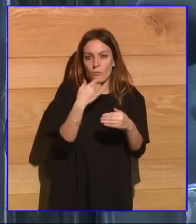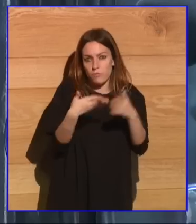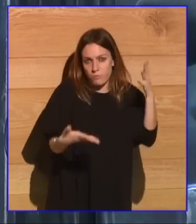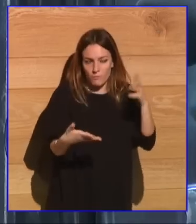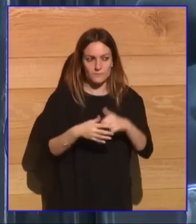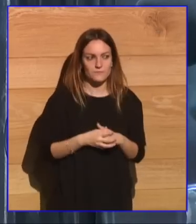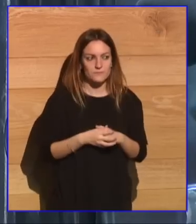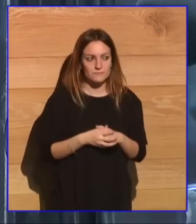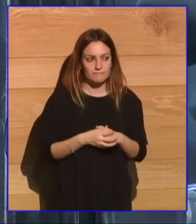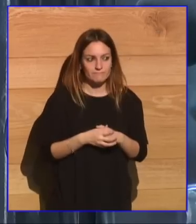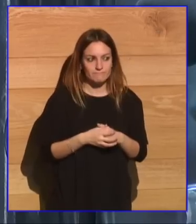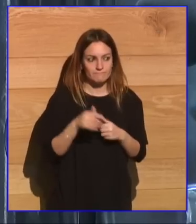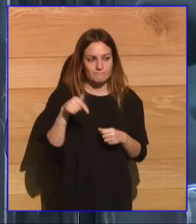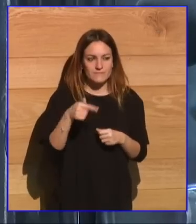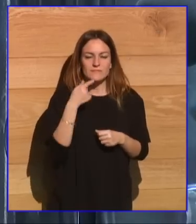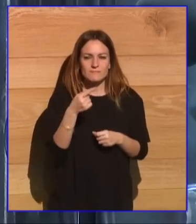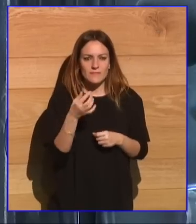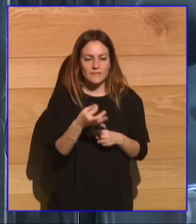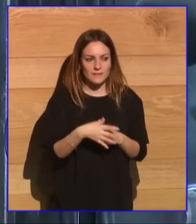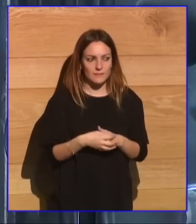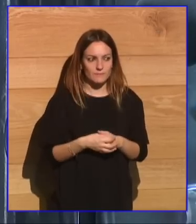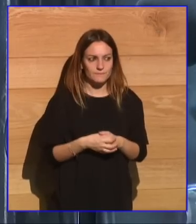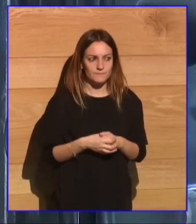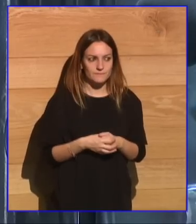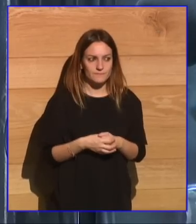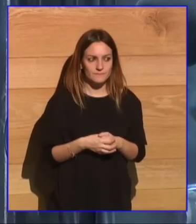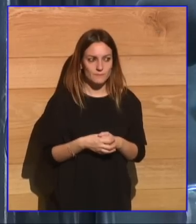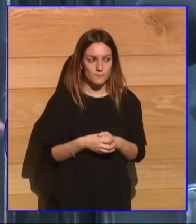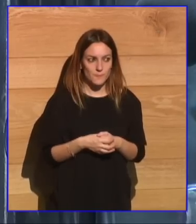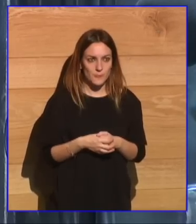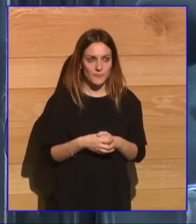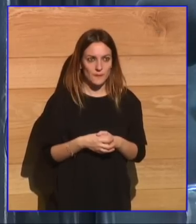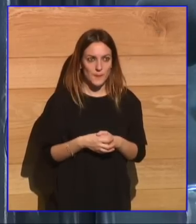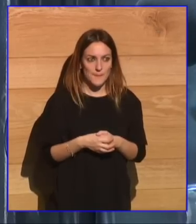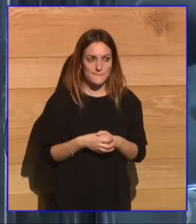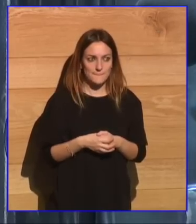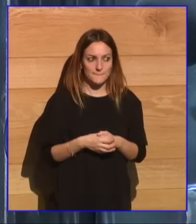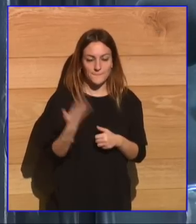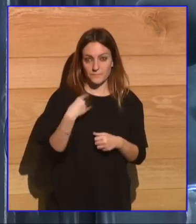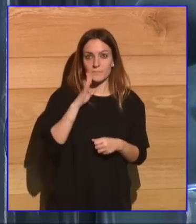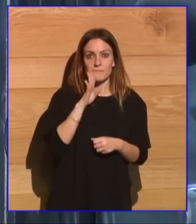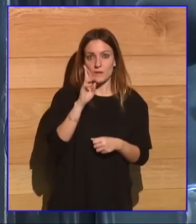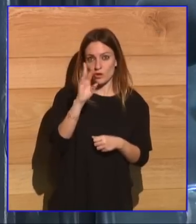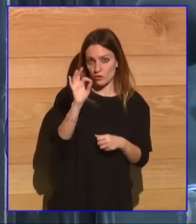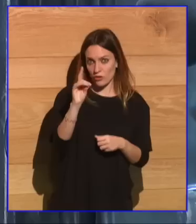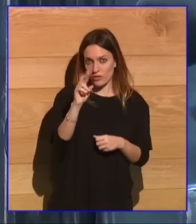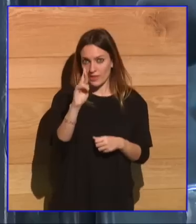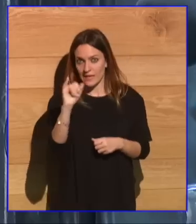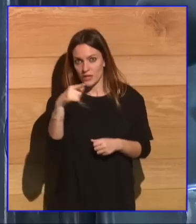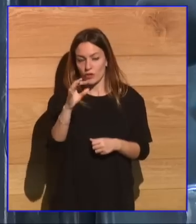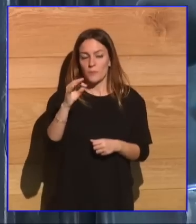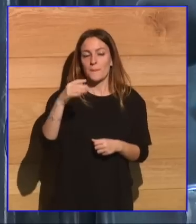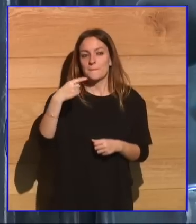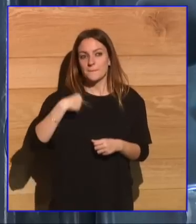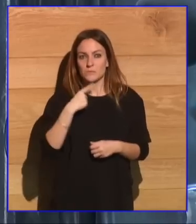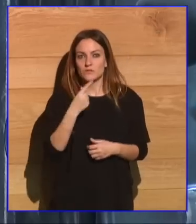En ese párrafo. Y es que cuando... Bueno, para empezar, como dice Rodrigo, no tiene ningún sentido hacer una